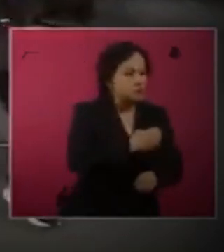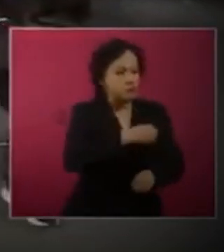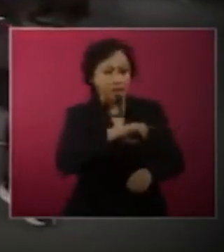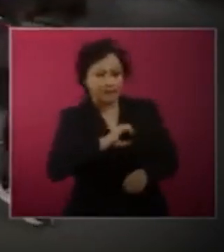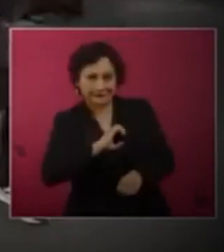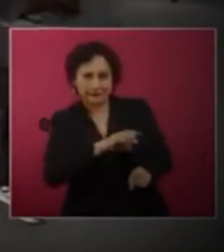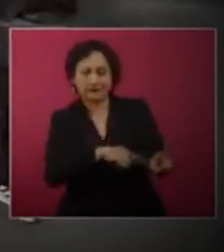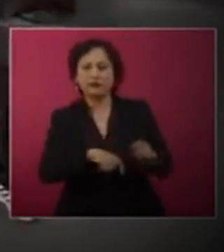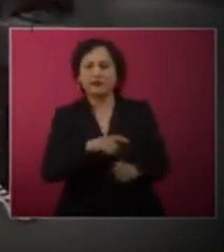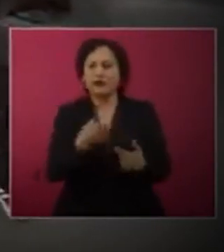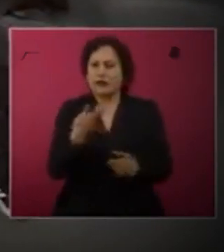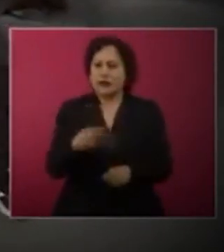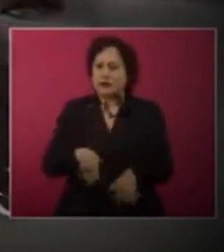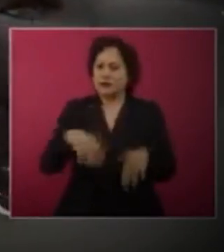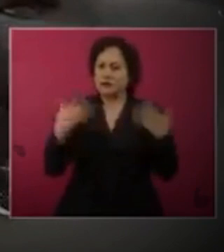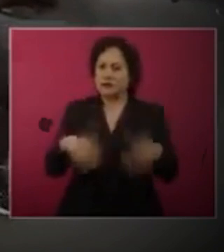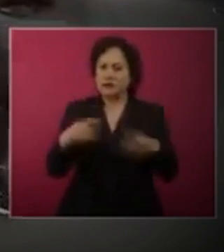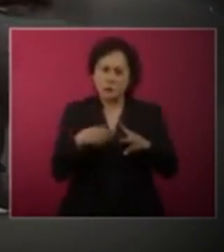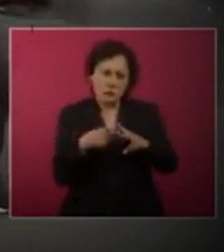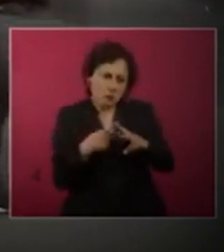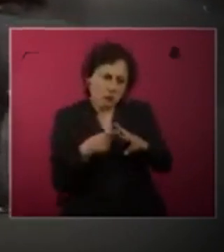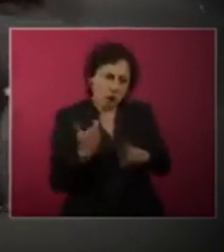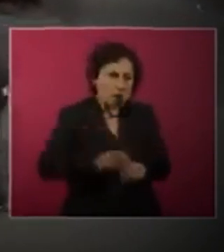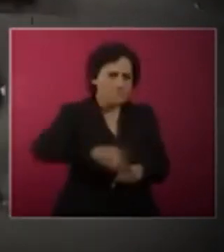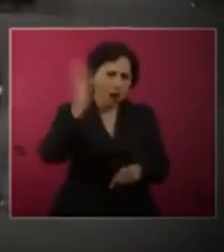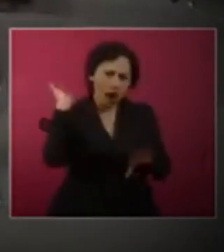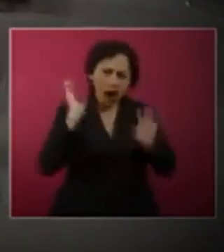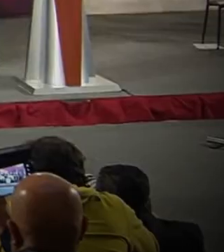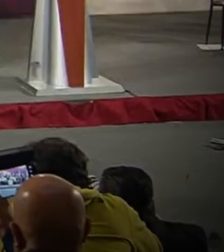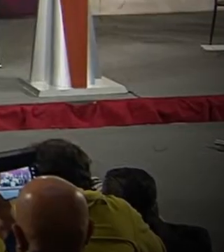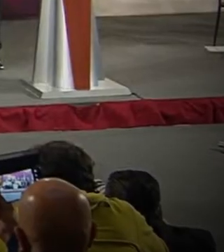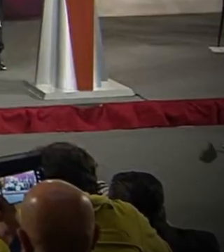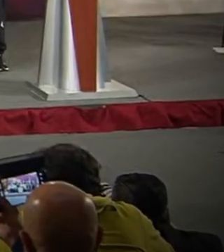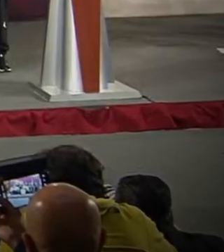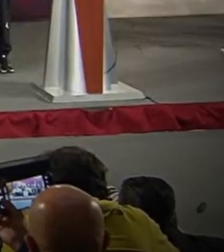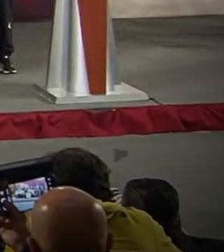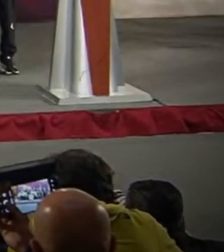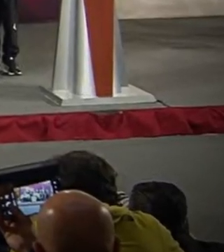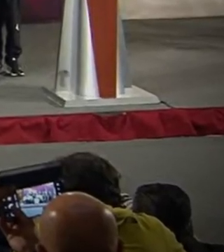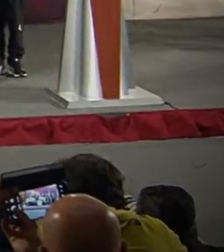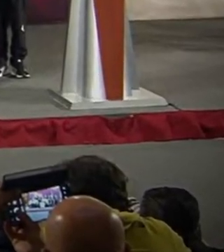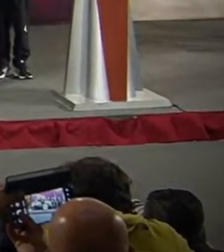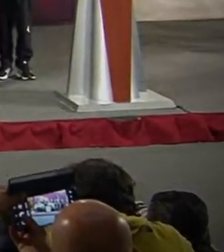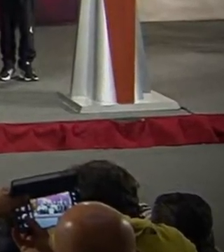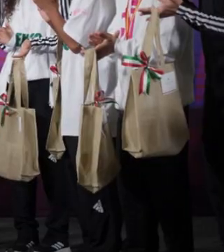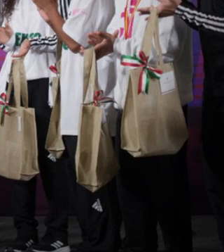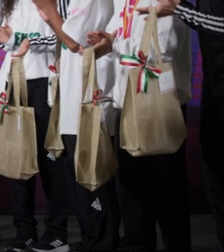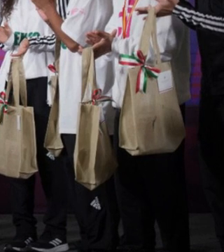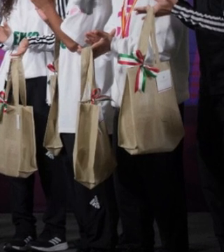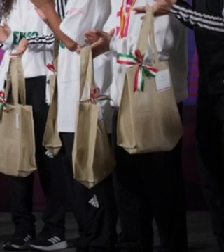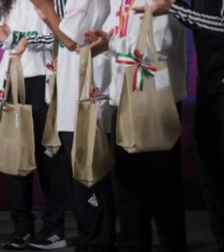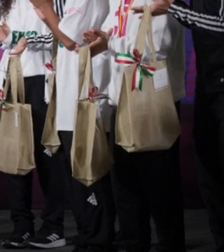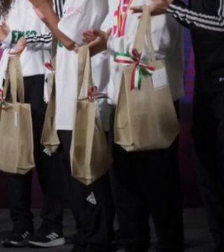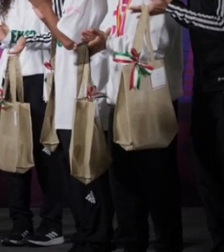triunfo de la selección mexicana en el World Challenge de fútbol de la Fundación Real Madrid,